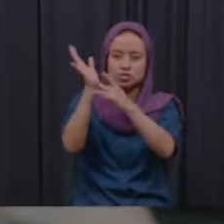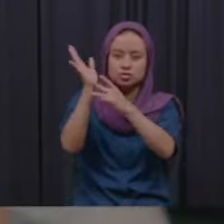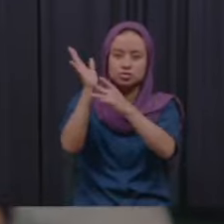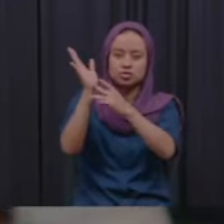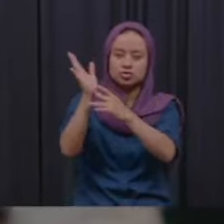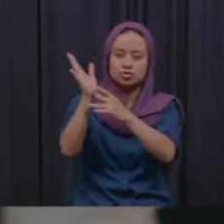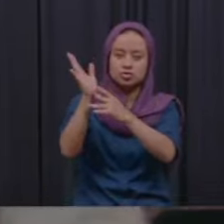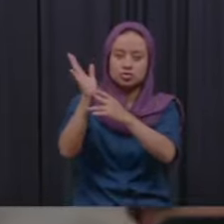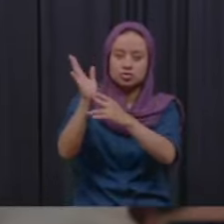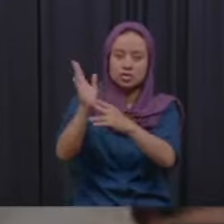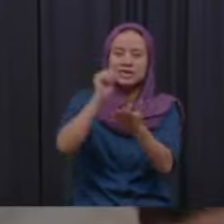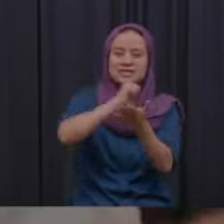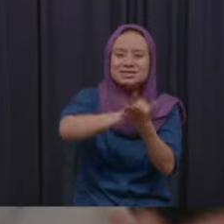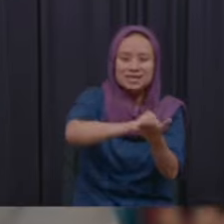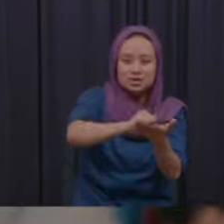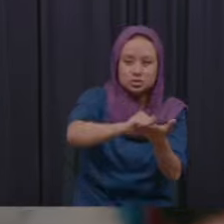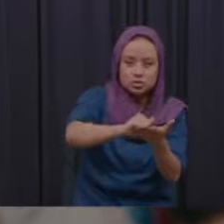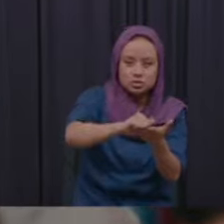Santo, santo,